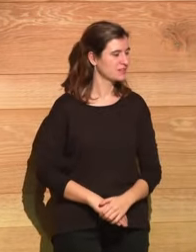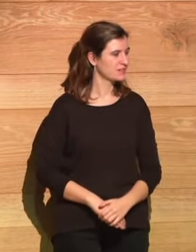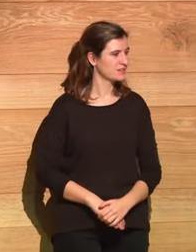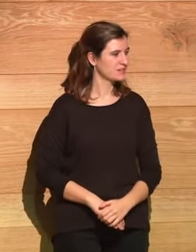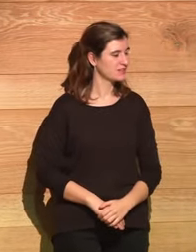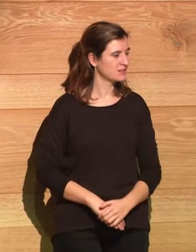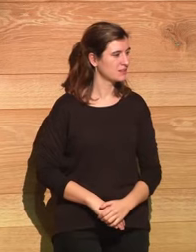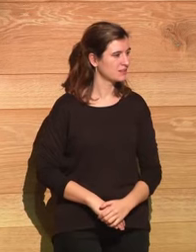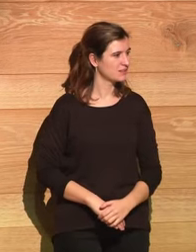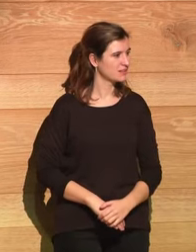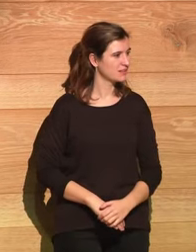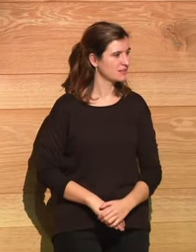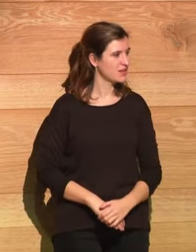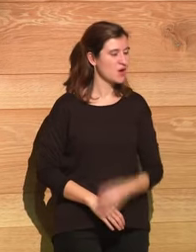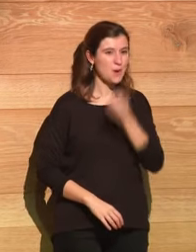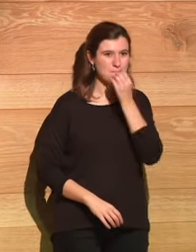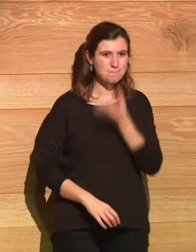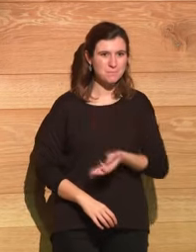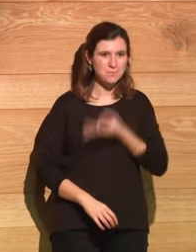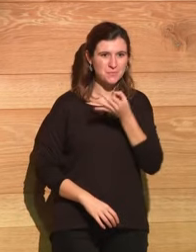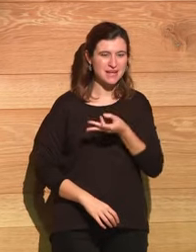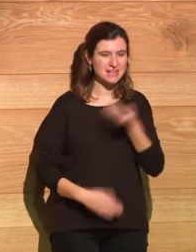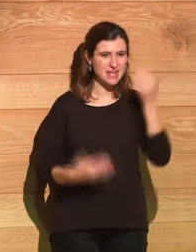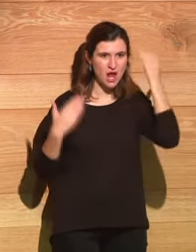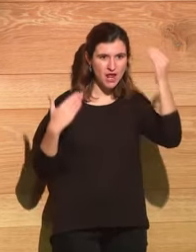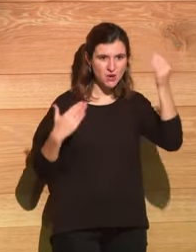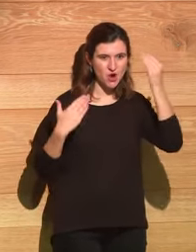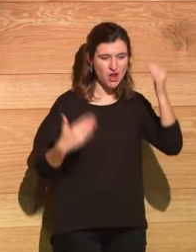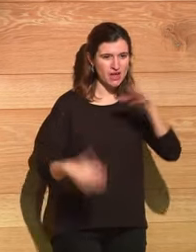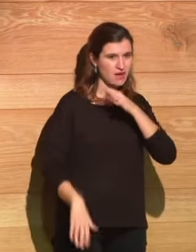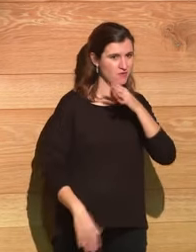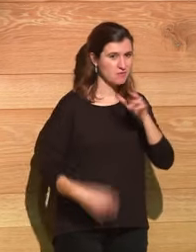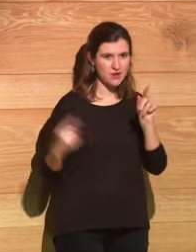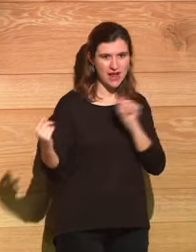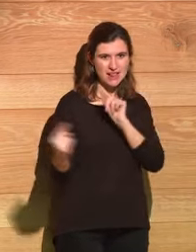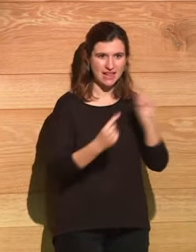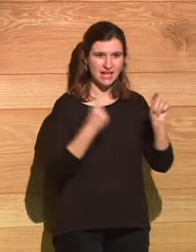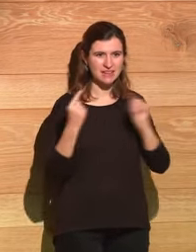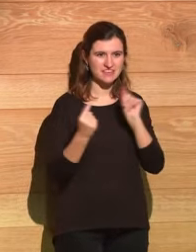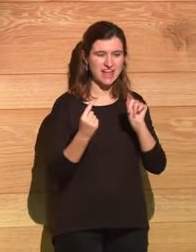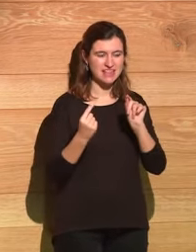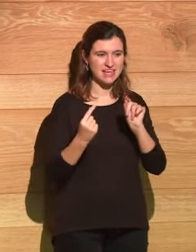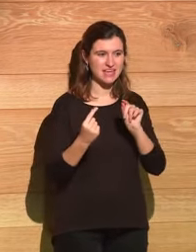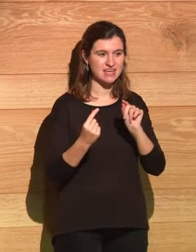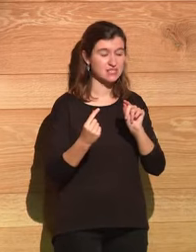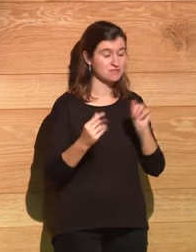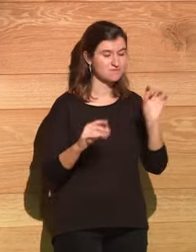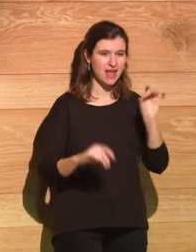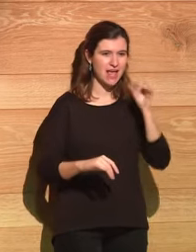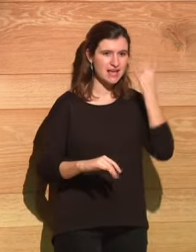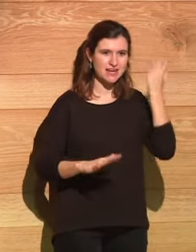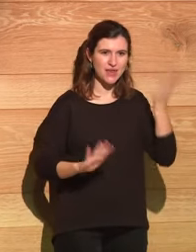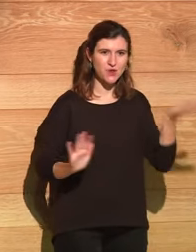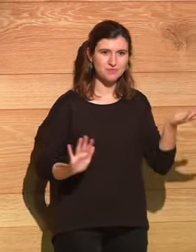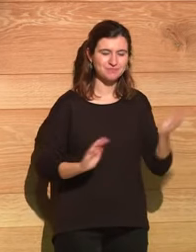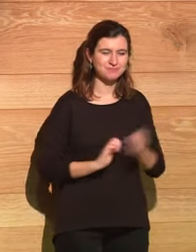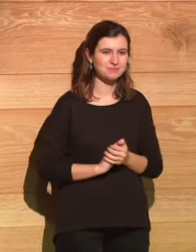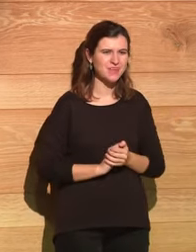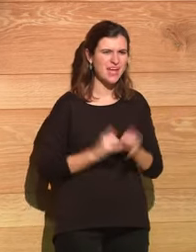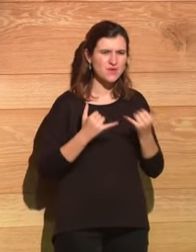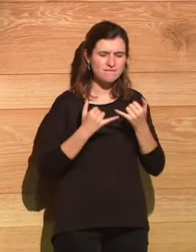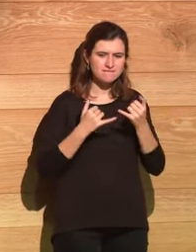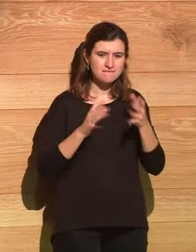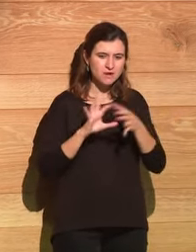tardes y gracias. Buenas tardes y enhorabuena por el debate que siempre es creador. ¿Hay algún